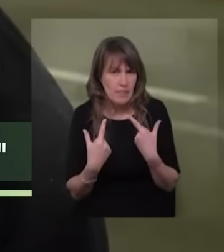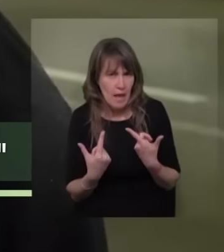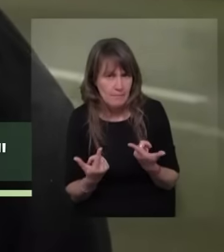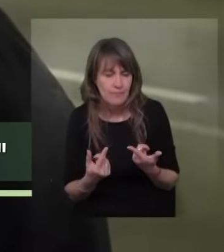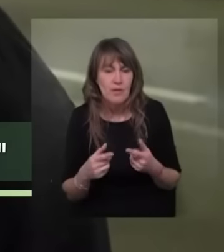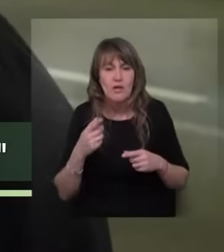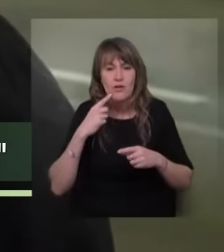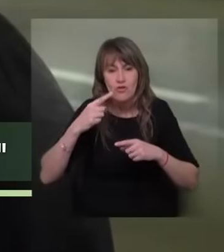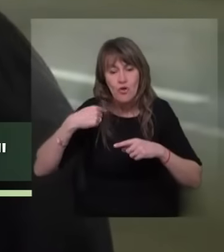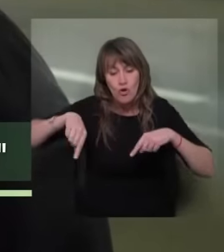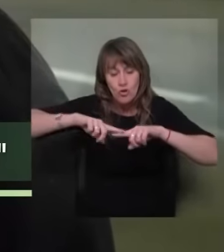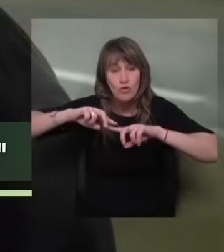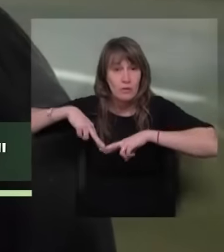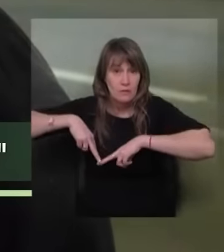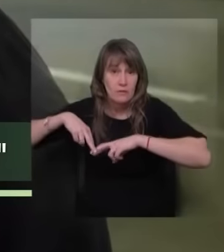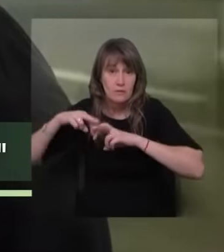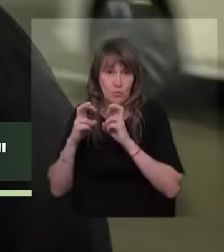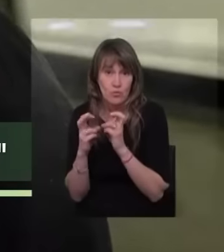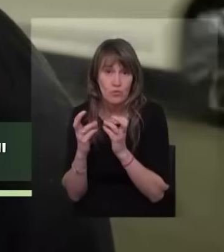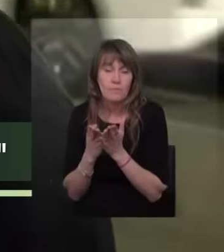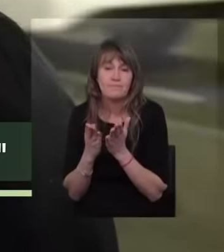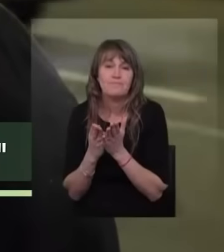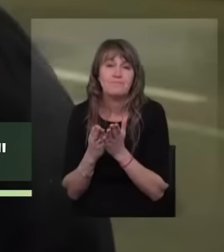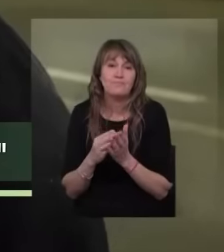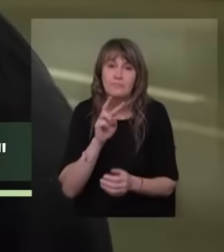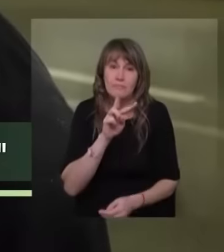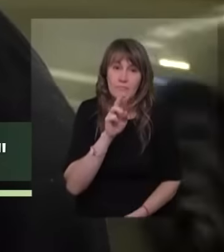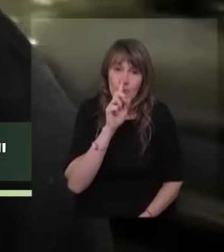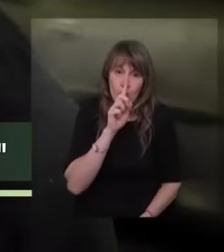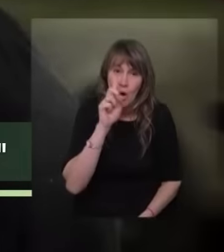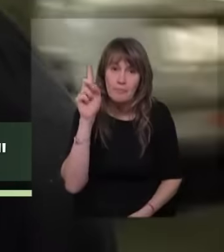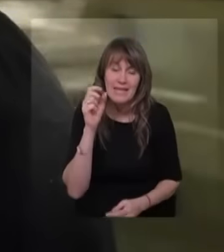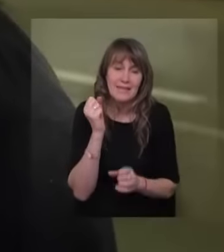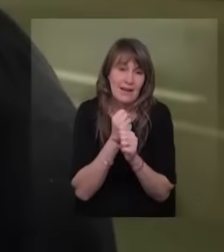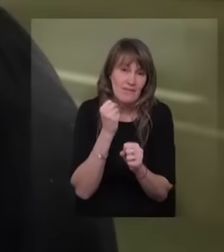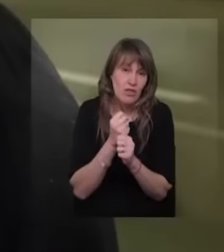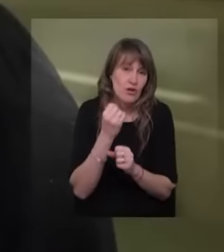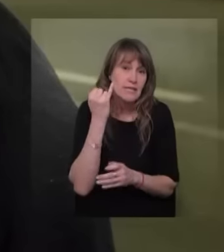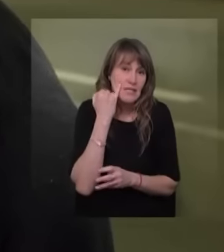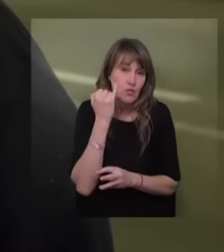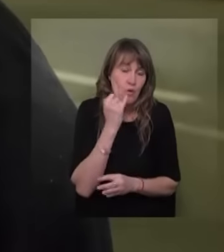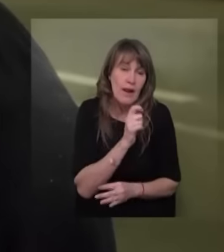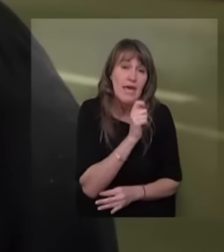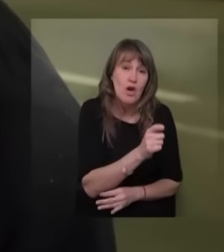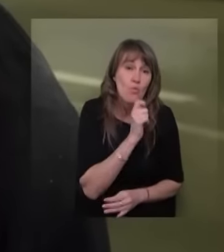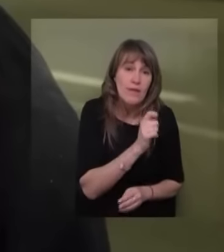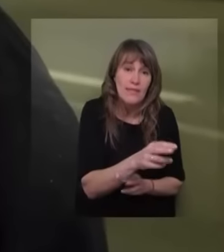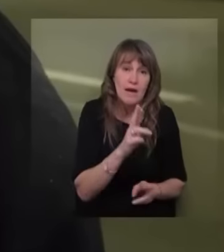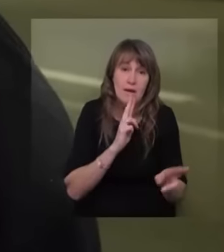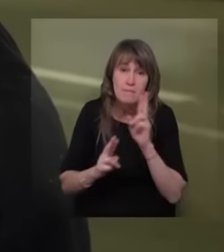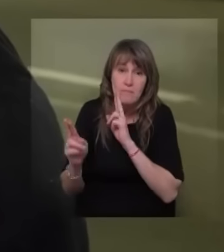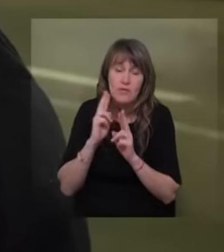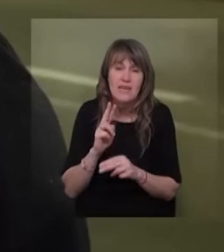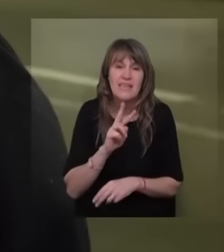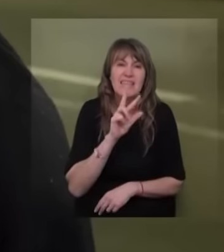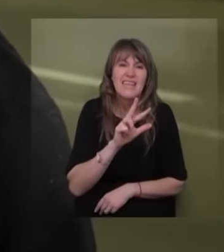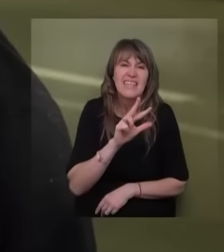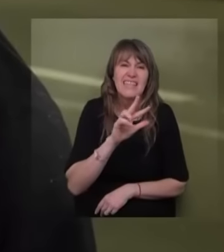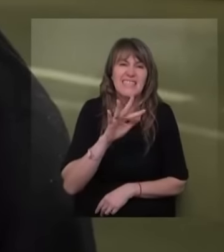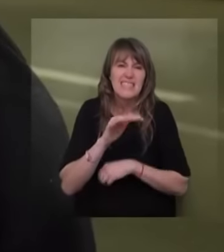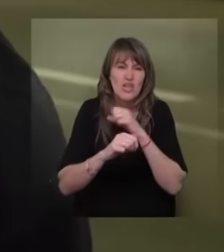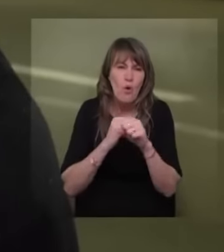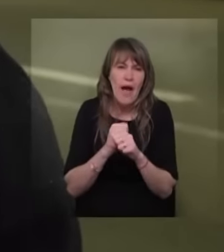hicimos a las compañeras 2000 trabajadoras sexuales respondieron es esa encuesta y ya los 35 años ya no quieren ejercer más